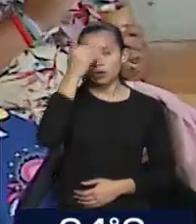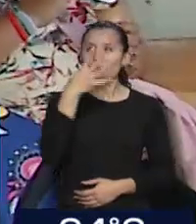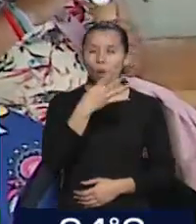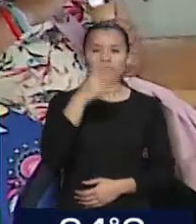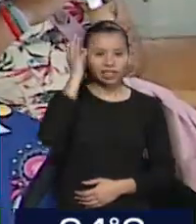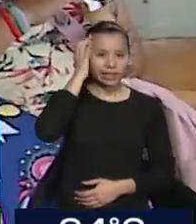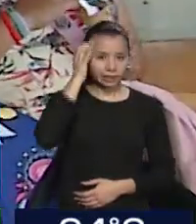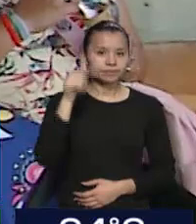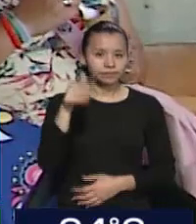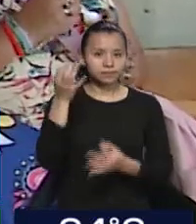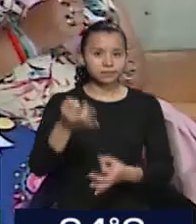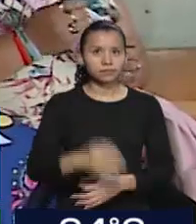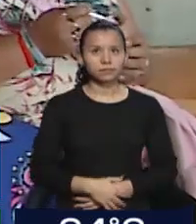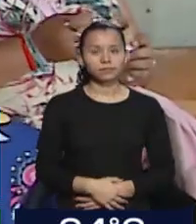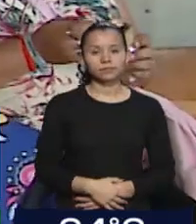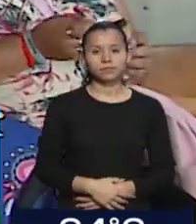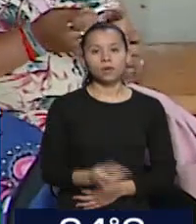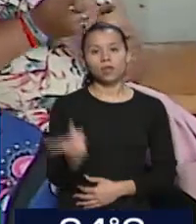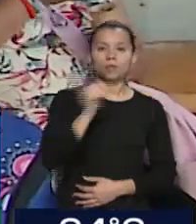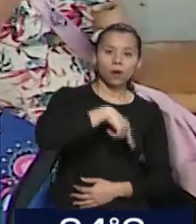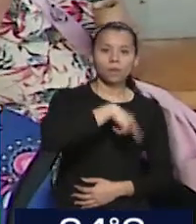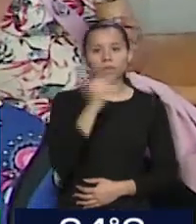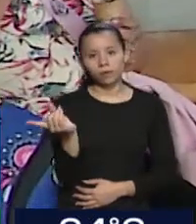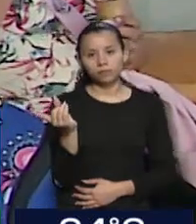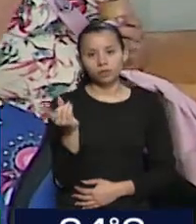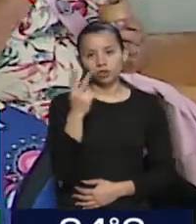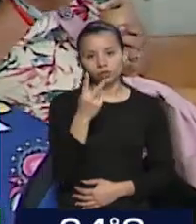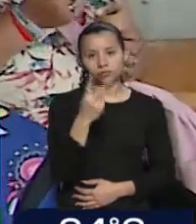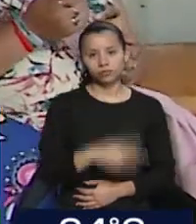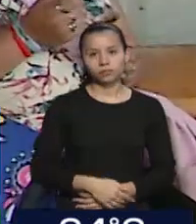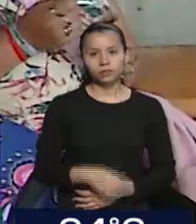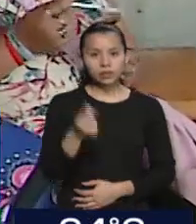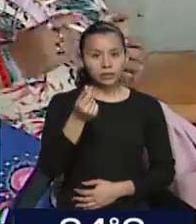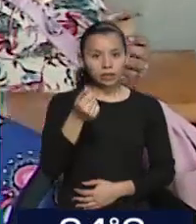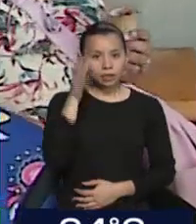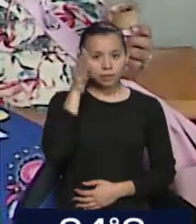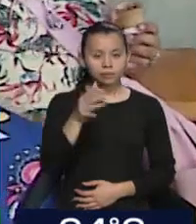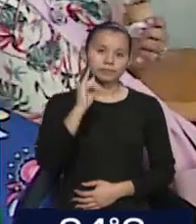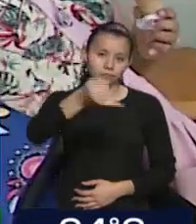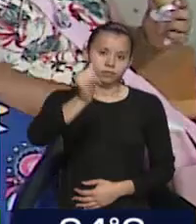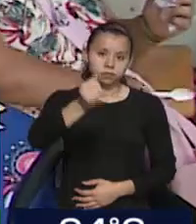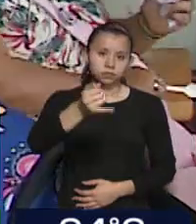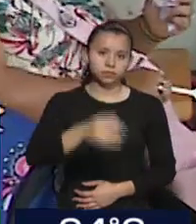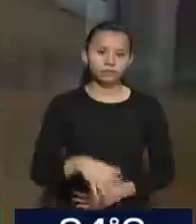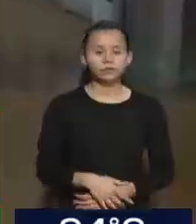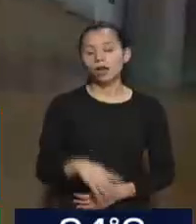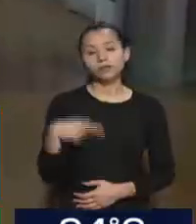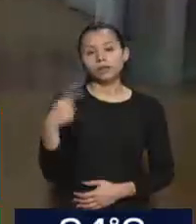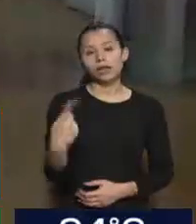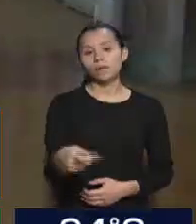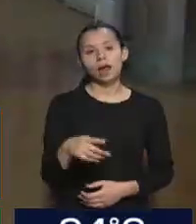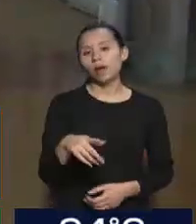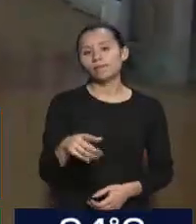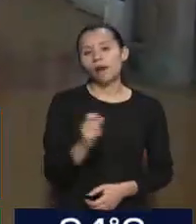430 de ida y 430 de vuelta. Bastante el aumento. Sí, totalmente. Uno se lo espera, aumentan las cosas todos los